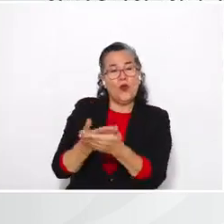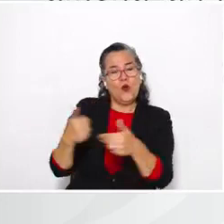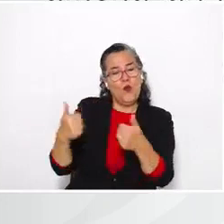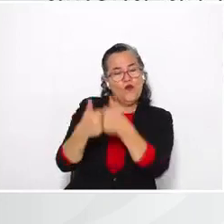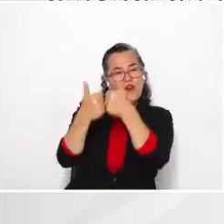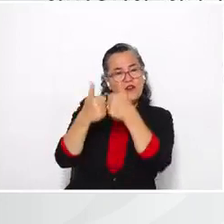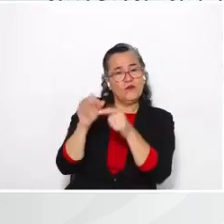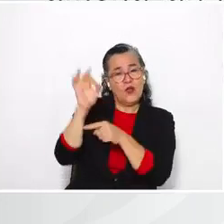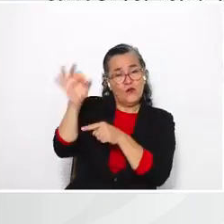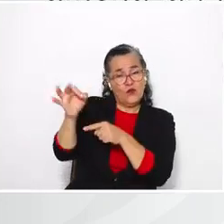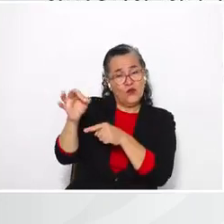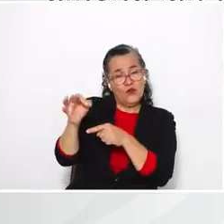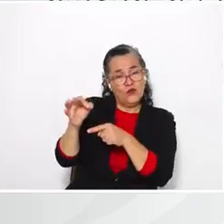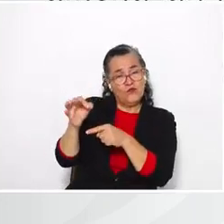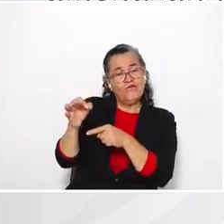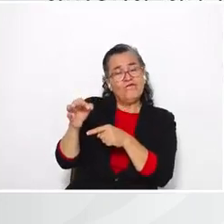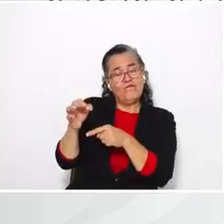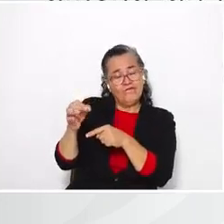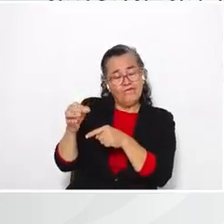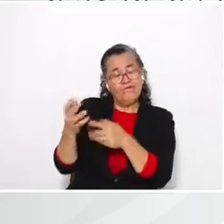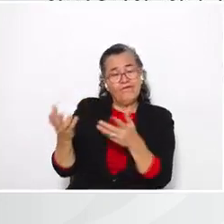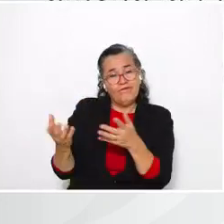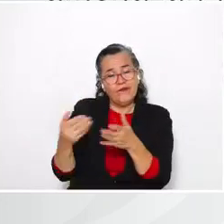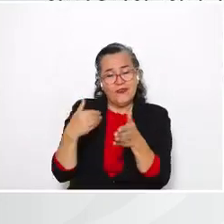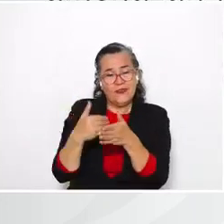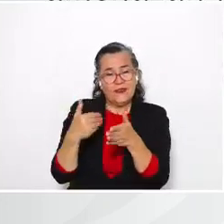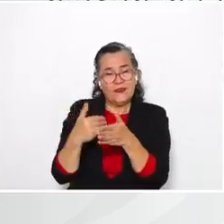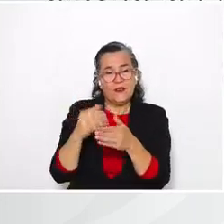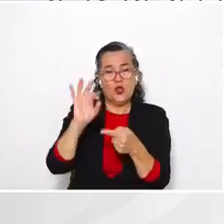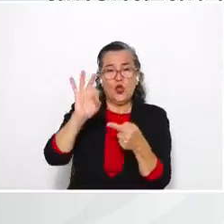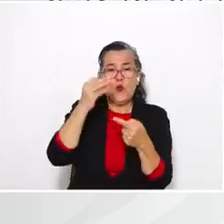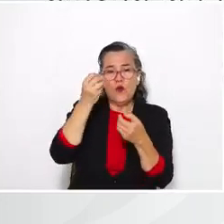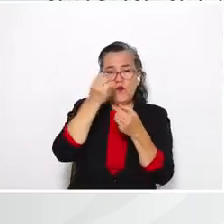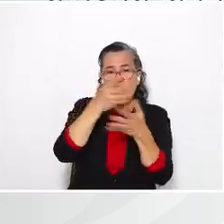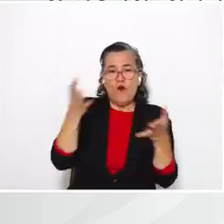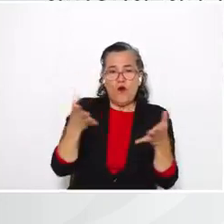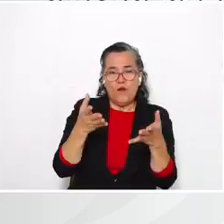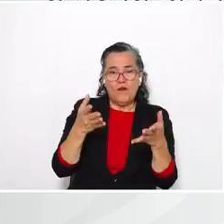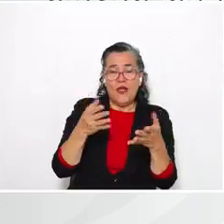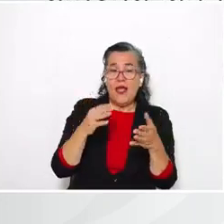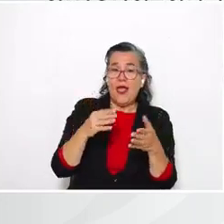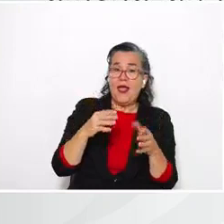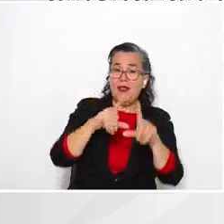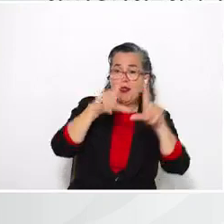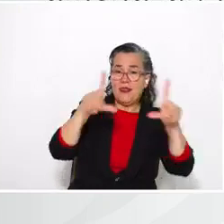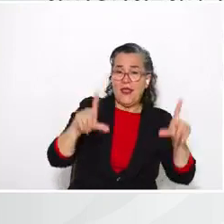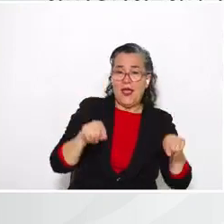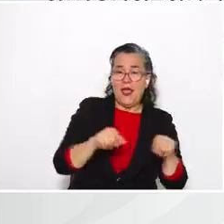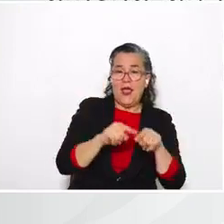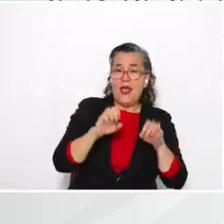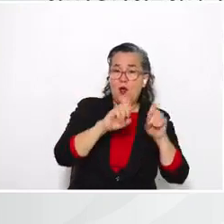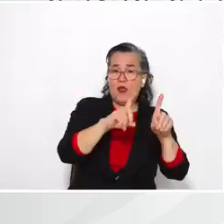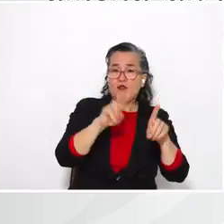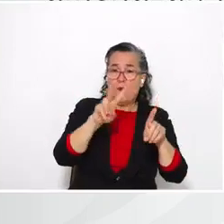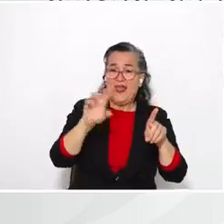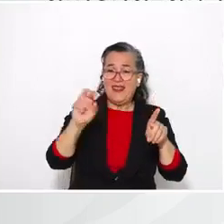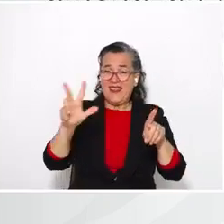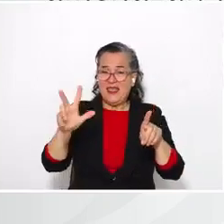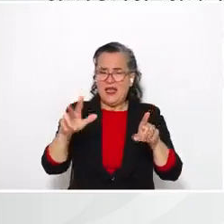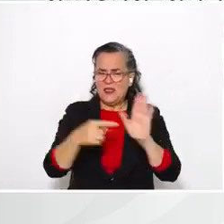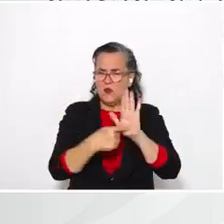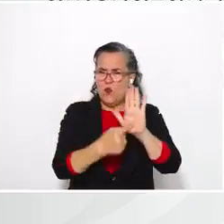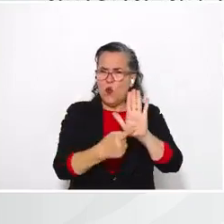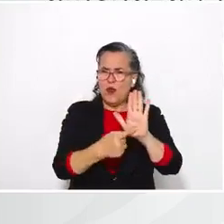retos para el futuro cercano. El noveno informe del Estado de la Educación nos muestra una